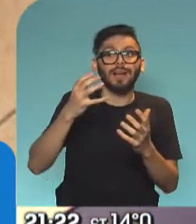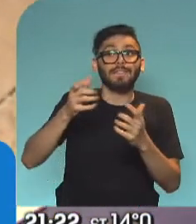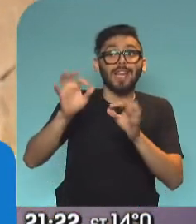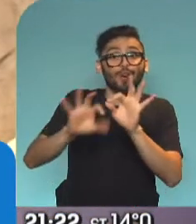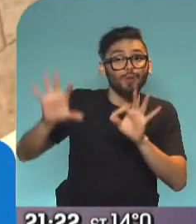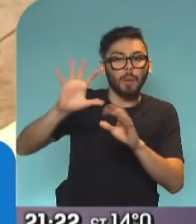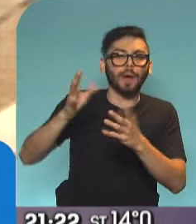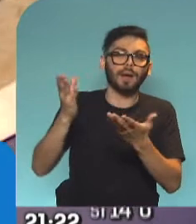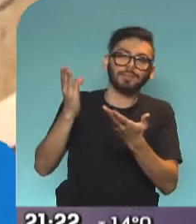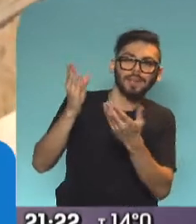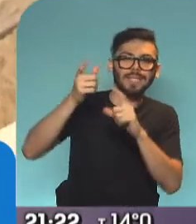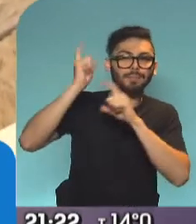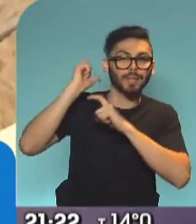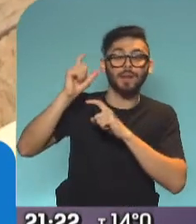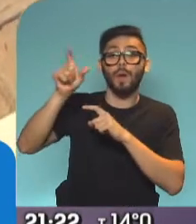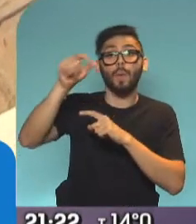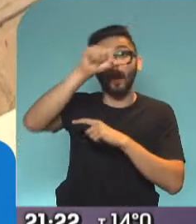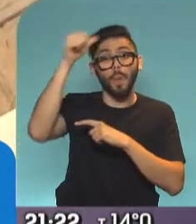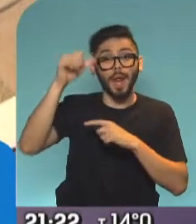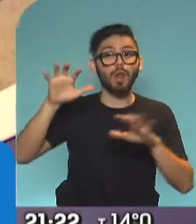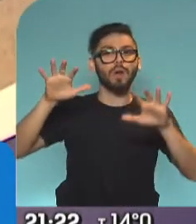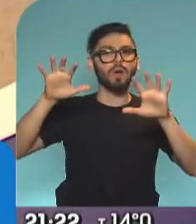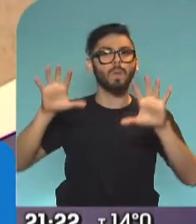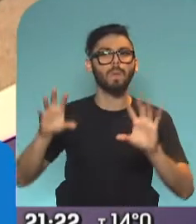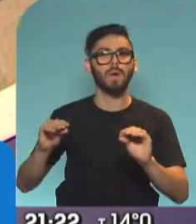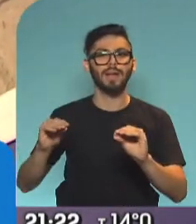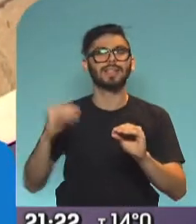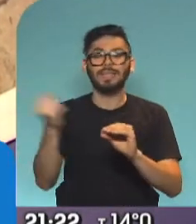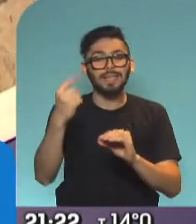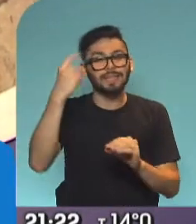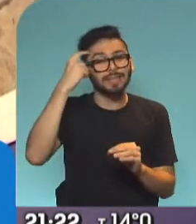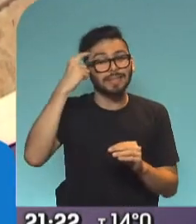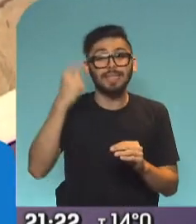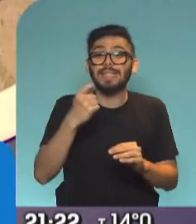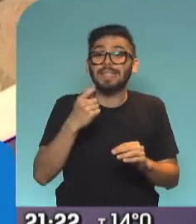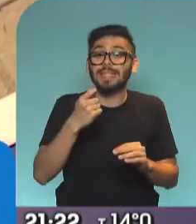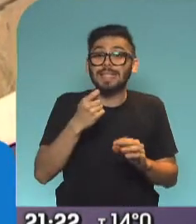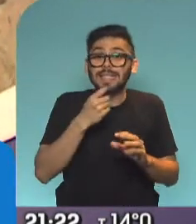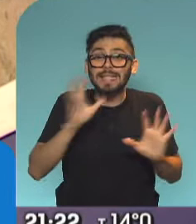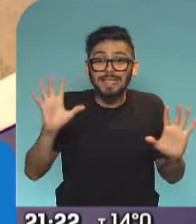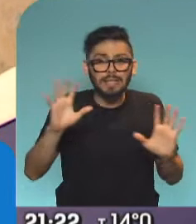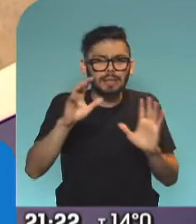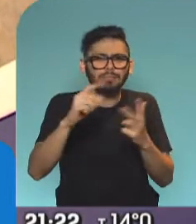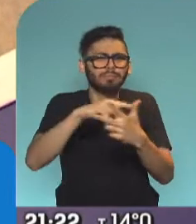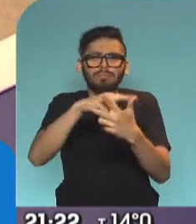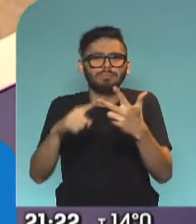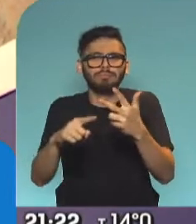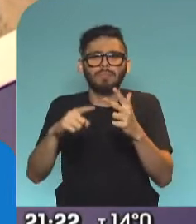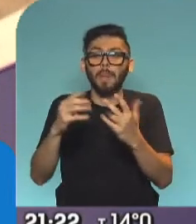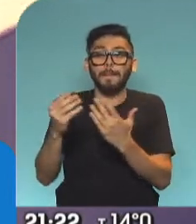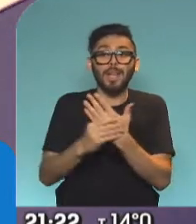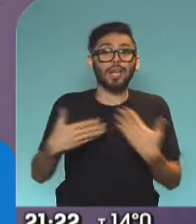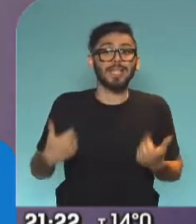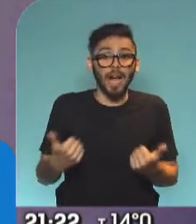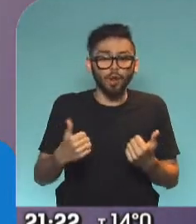en donde el verano ha sido bastante relajado, y entender que si nos manejamos con estos tres principios que impone el Ministerio de